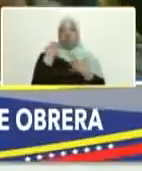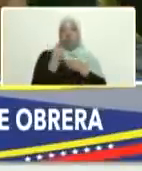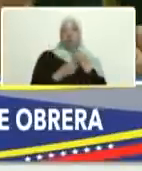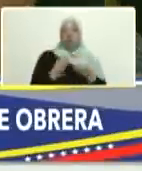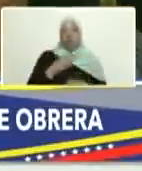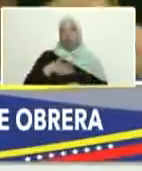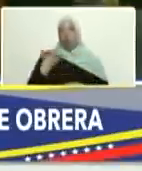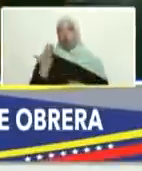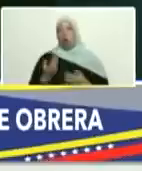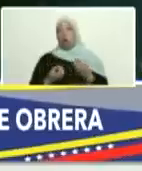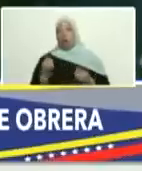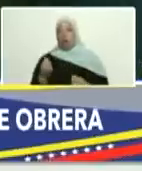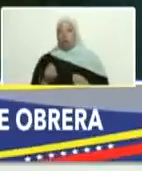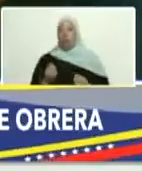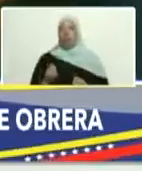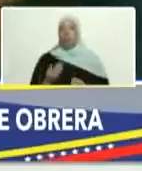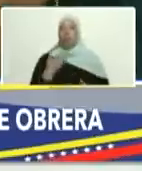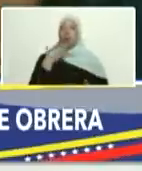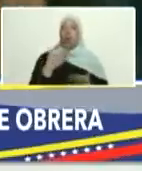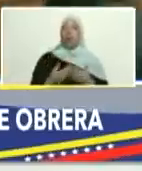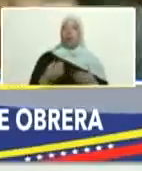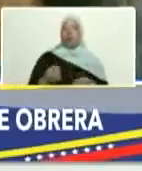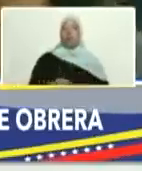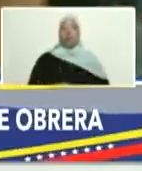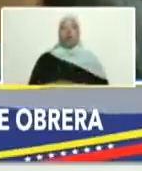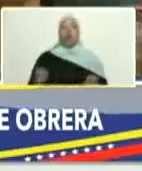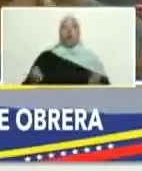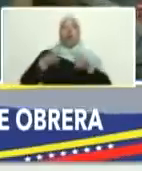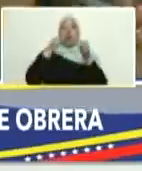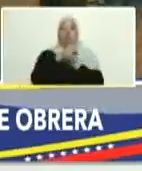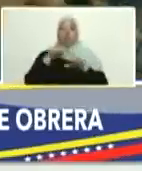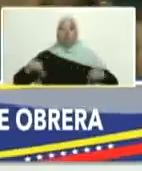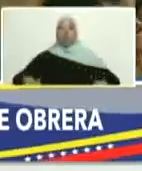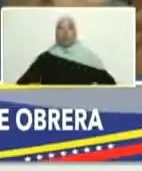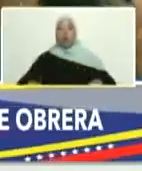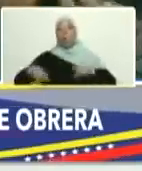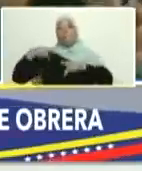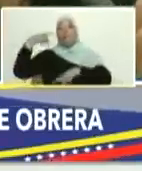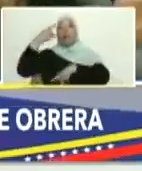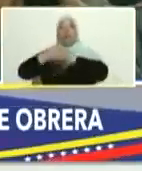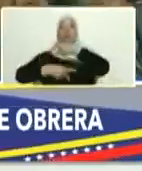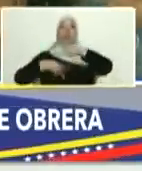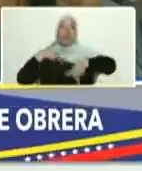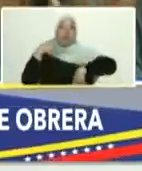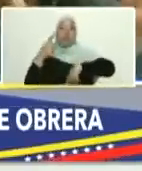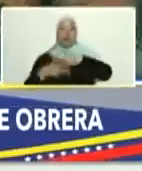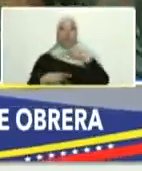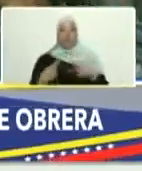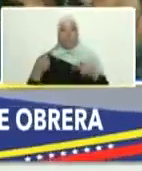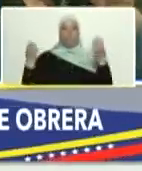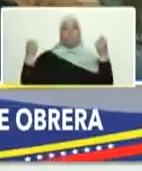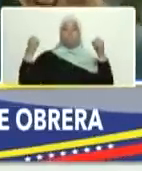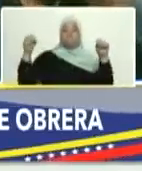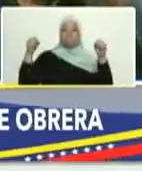pues. ¿Cómo es la consigna? Guayana activa y productiva, ¿cómo es?